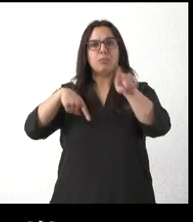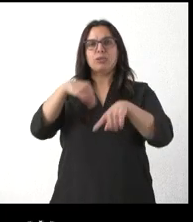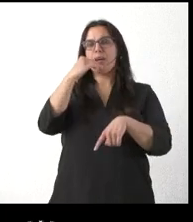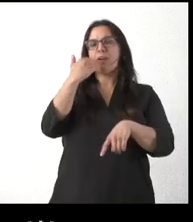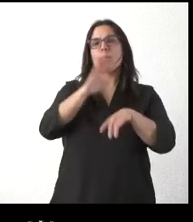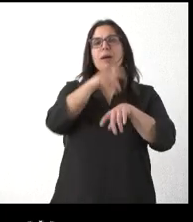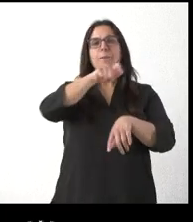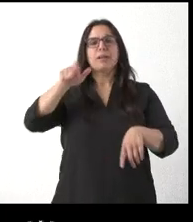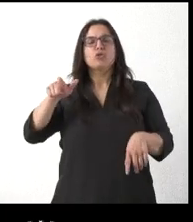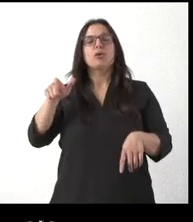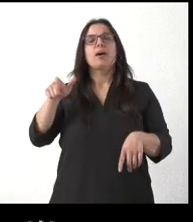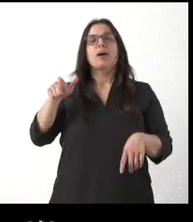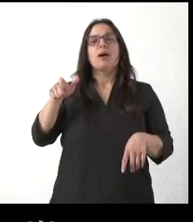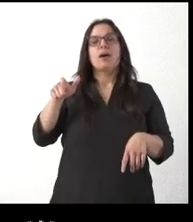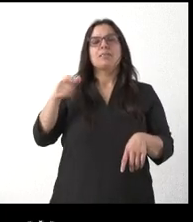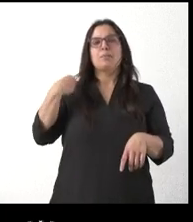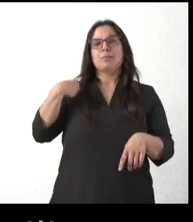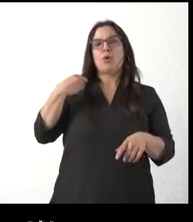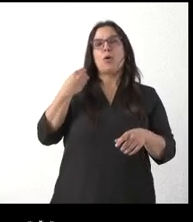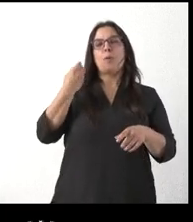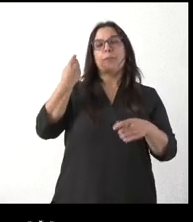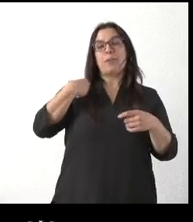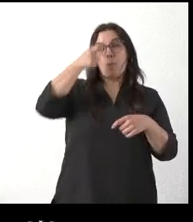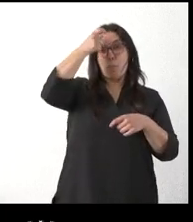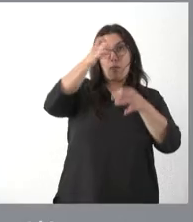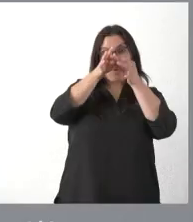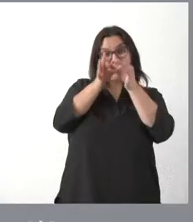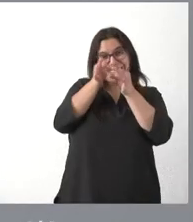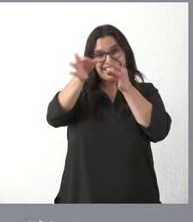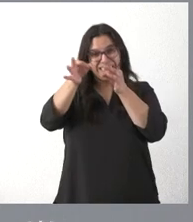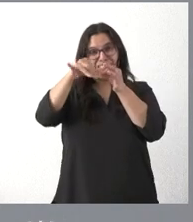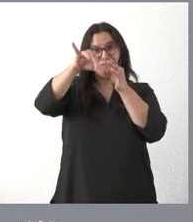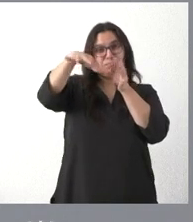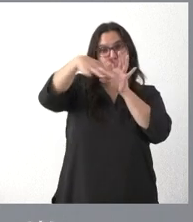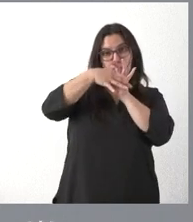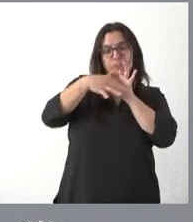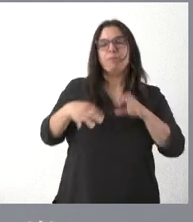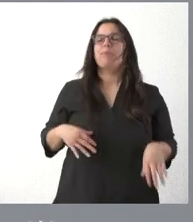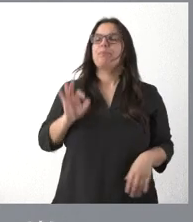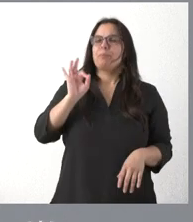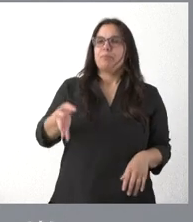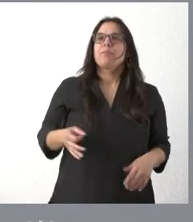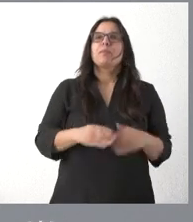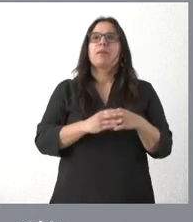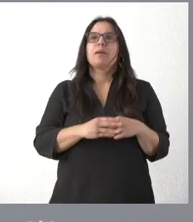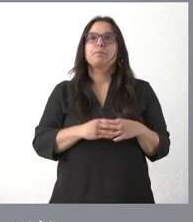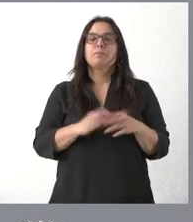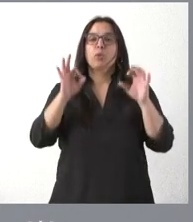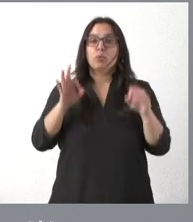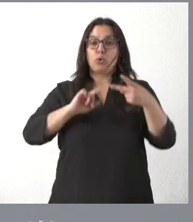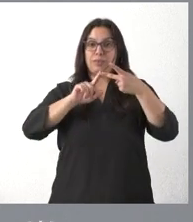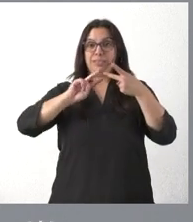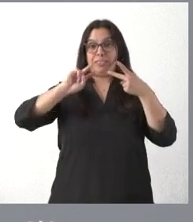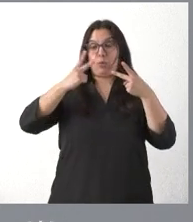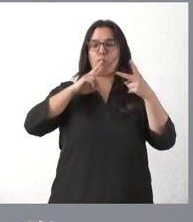los ciudadanos de las petanías sí efectivamente quizá Comenzando por el segundo